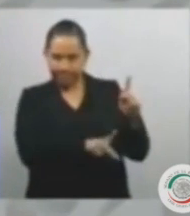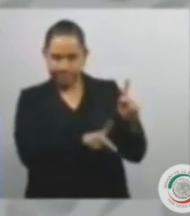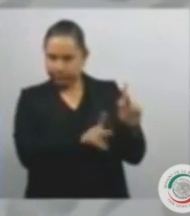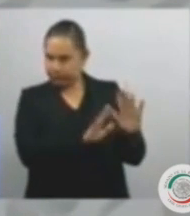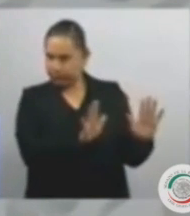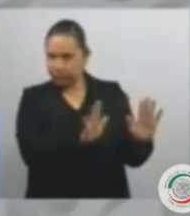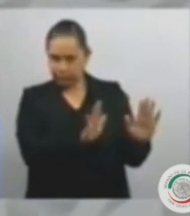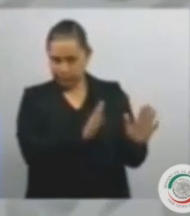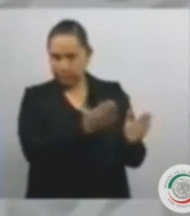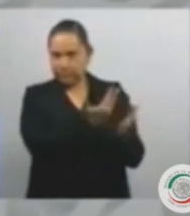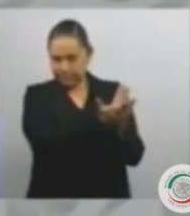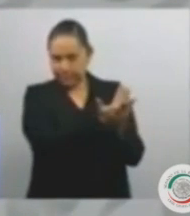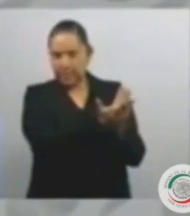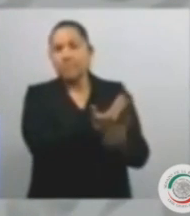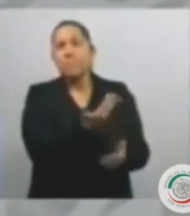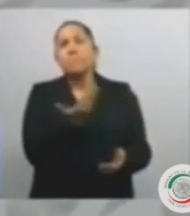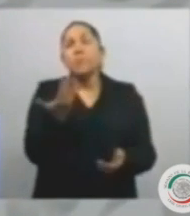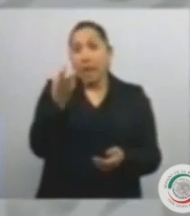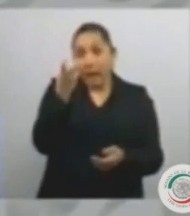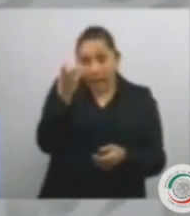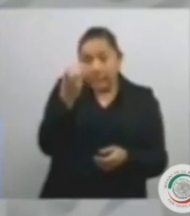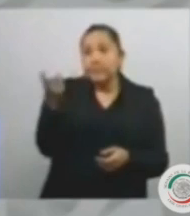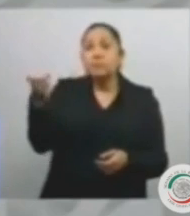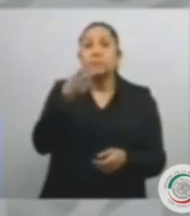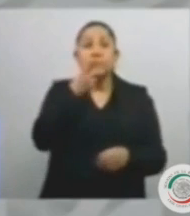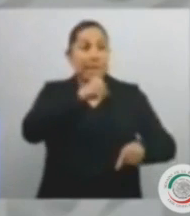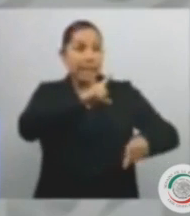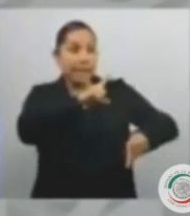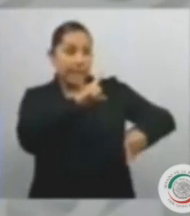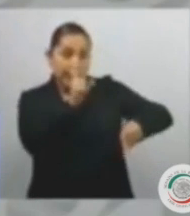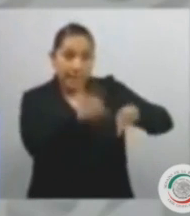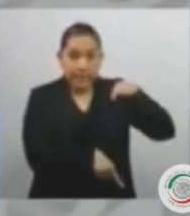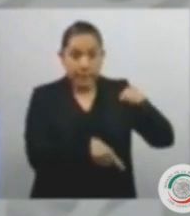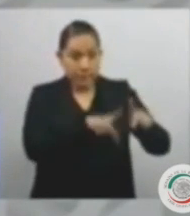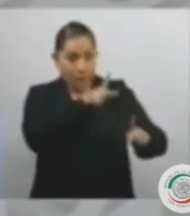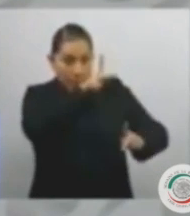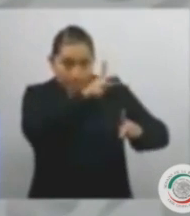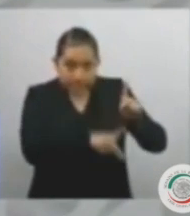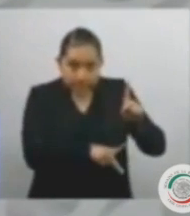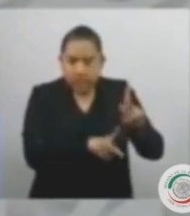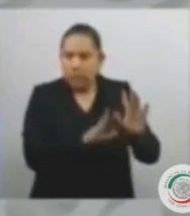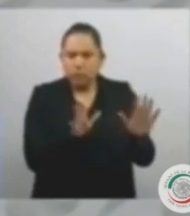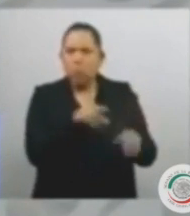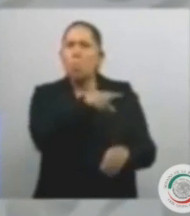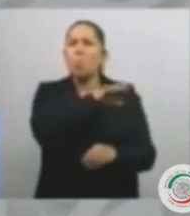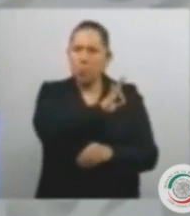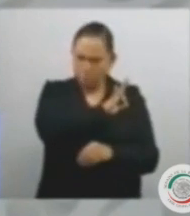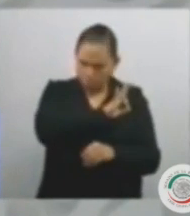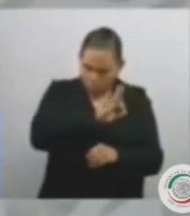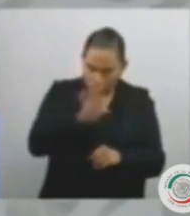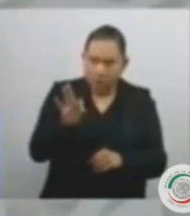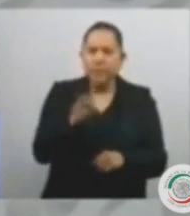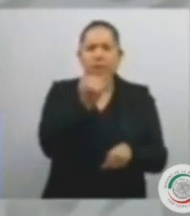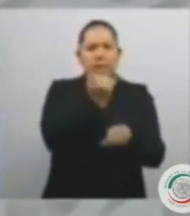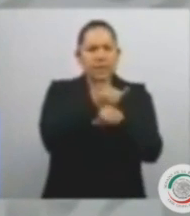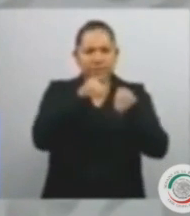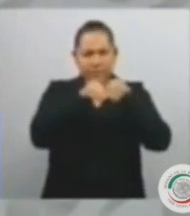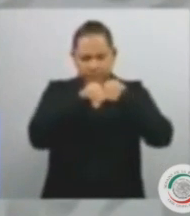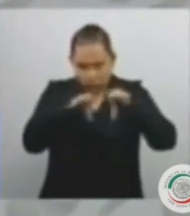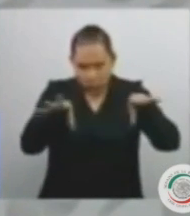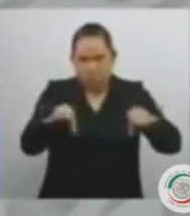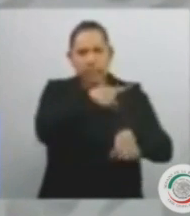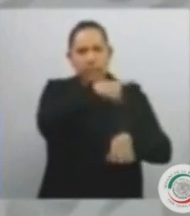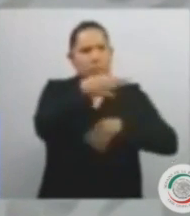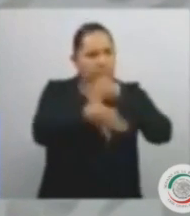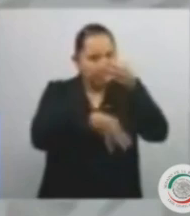en cambio sí implica que debe permitirse en todo momento la divulgación amplia de aquella información que se